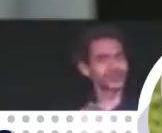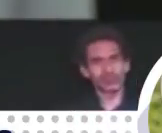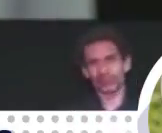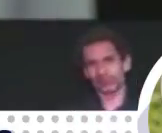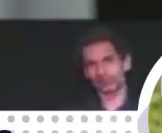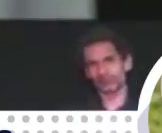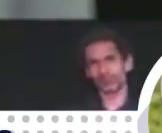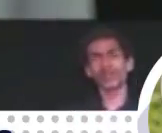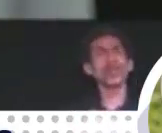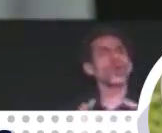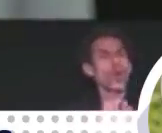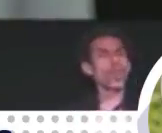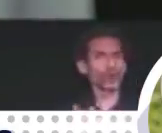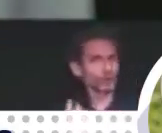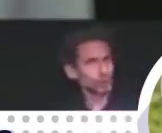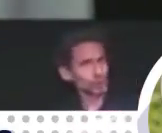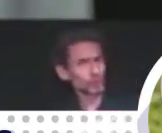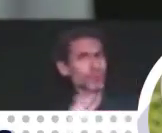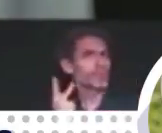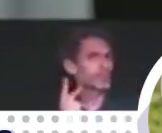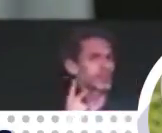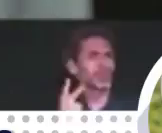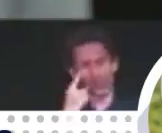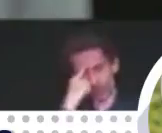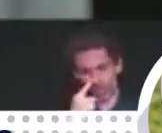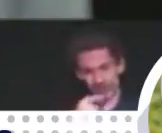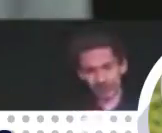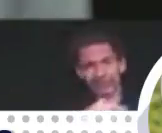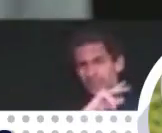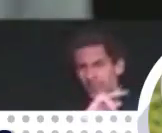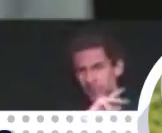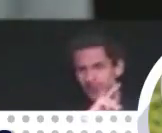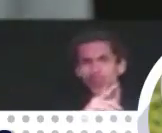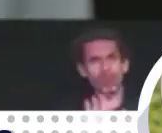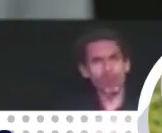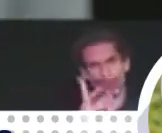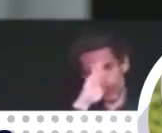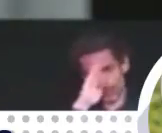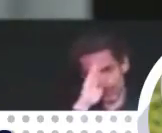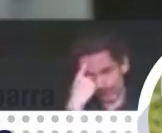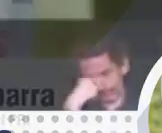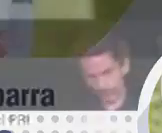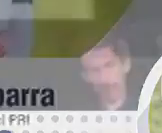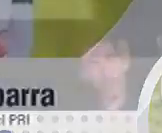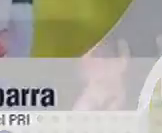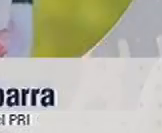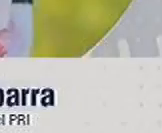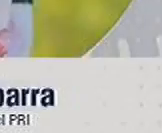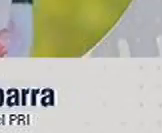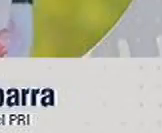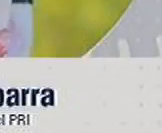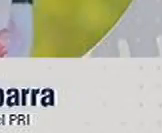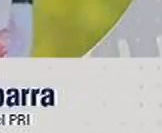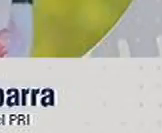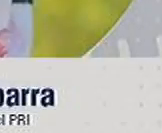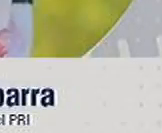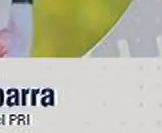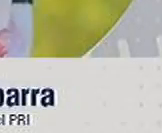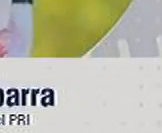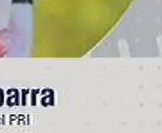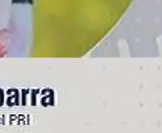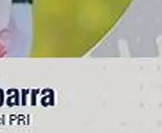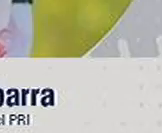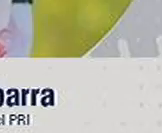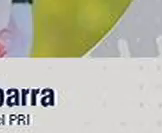3 años. Y ahora sí van en serio, porque en verdad, digo, no se ha visto mucha autocrítica, o sea,